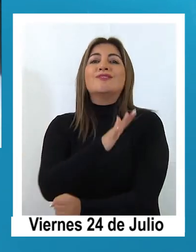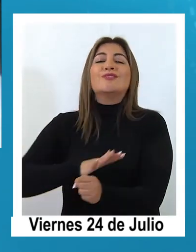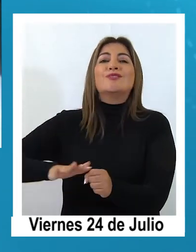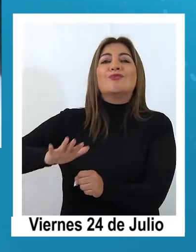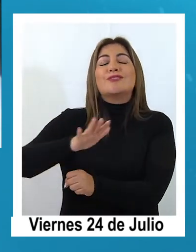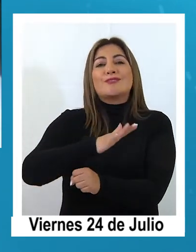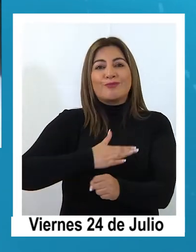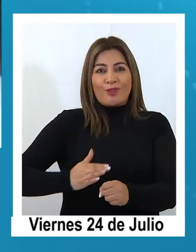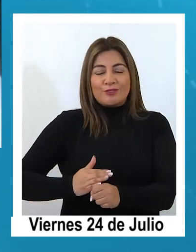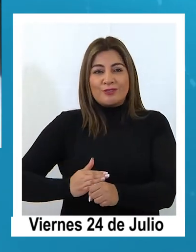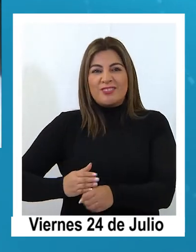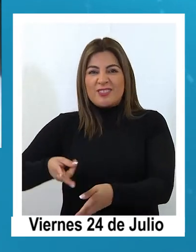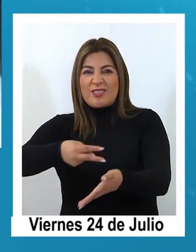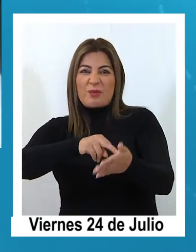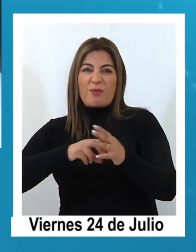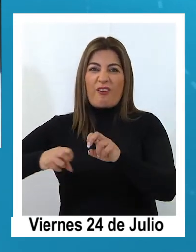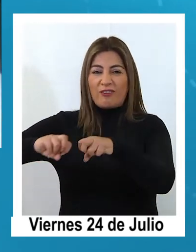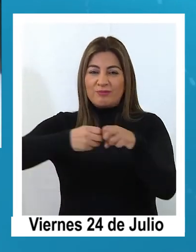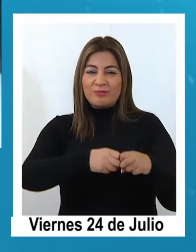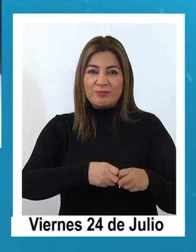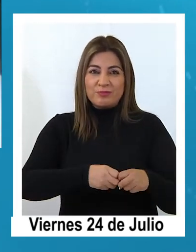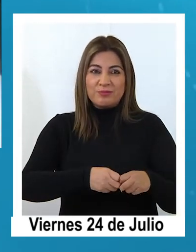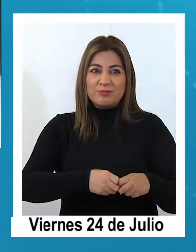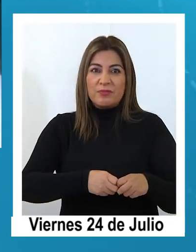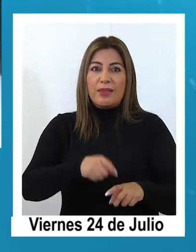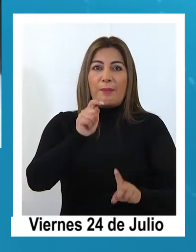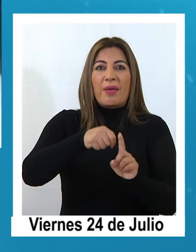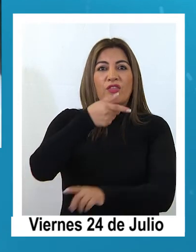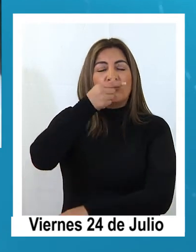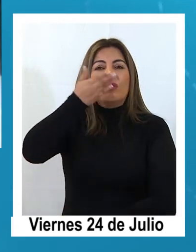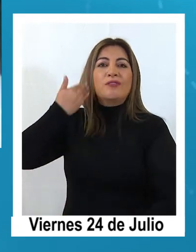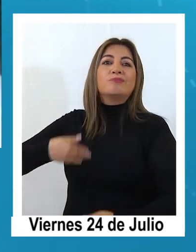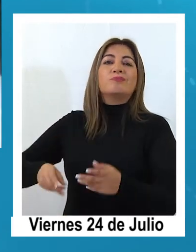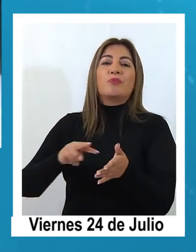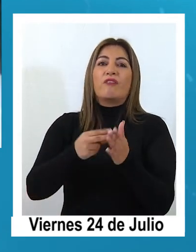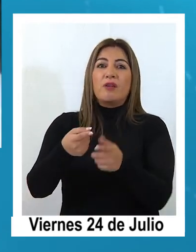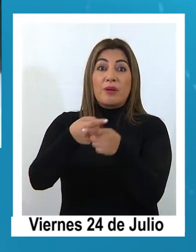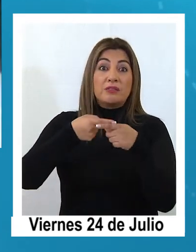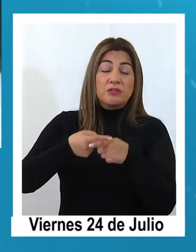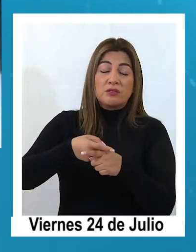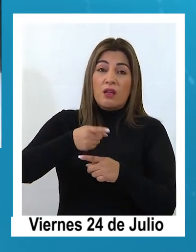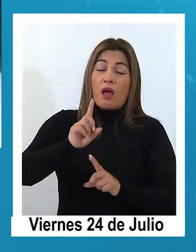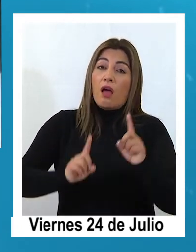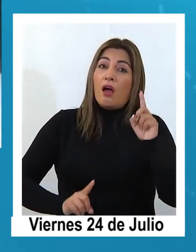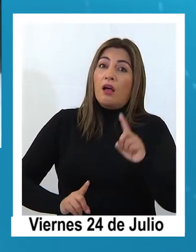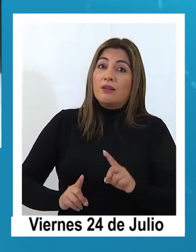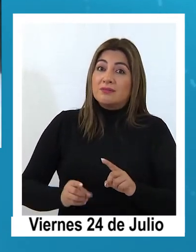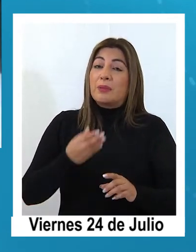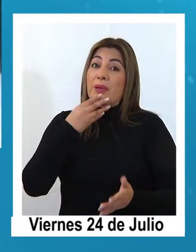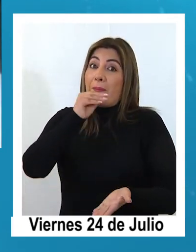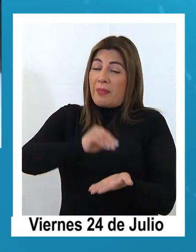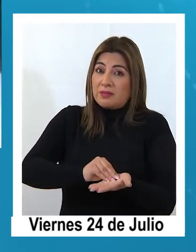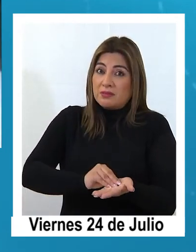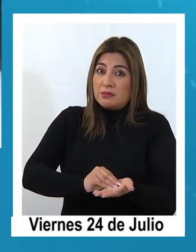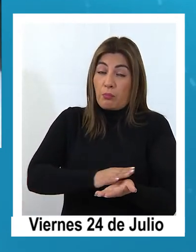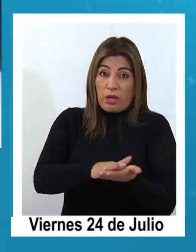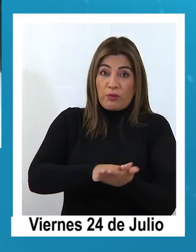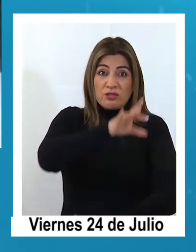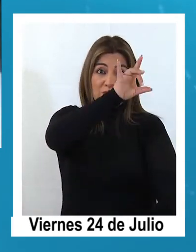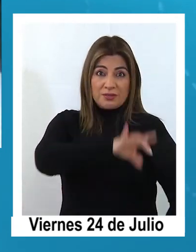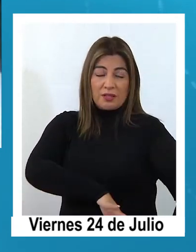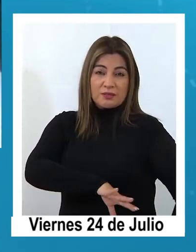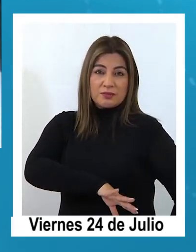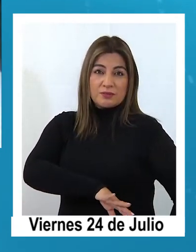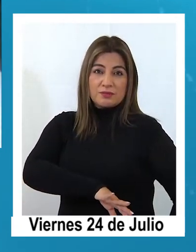situación del conflicto de octubre, del conflicto social. Hay otro añadido. Quiero decir, Chile